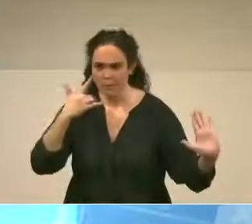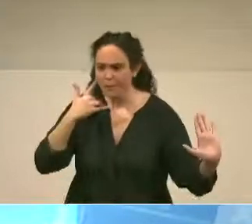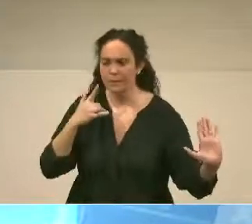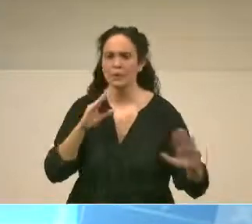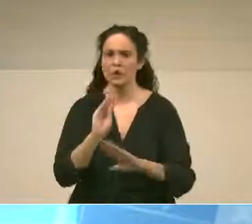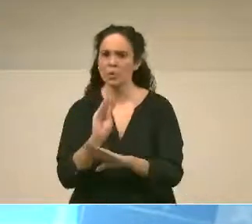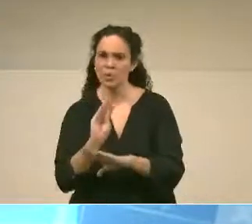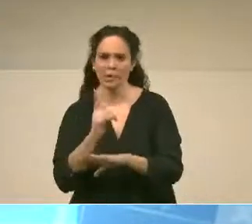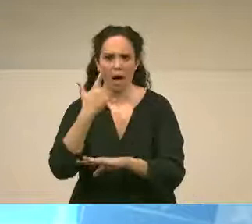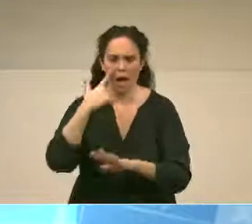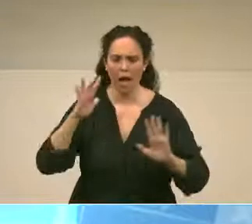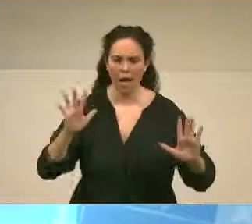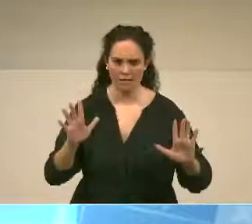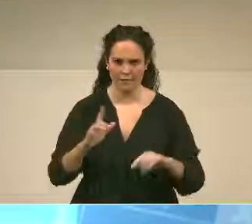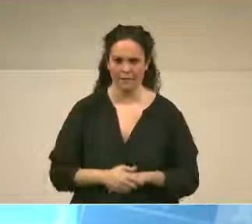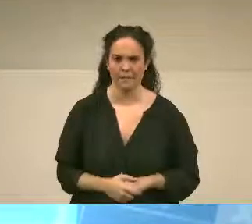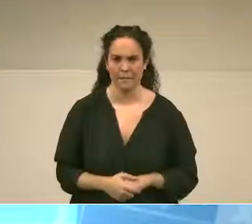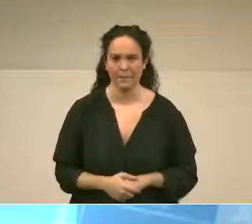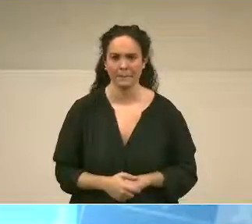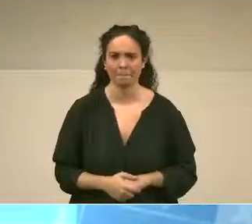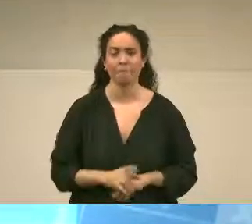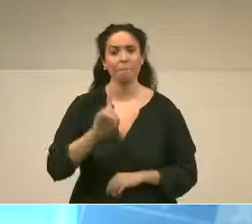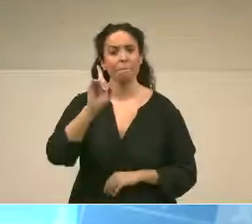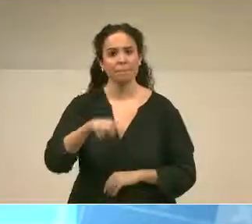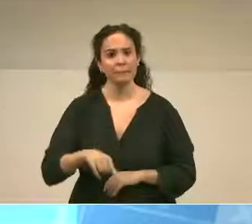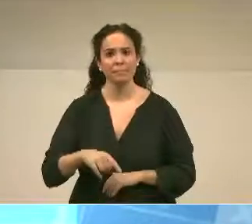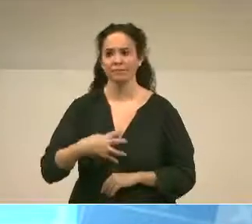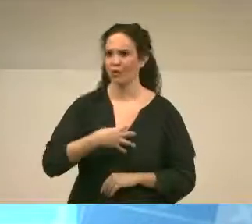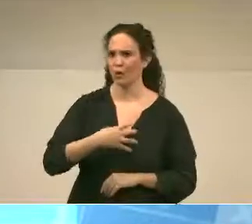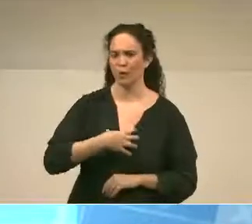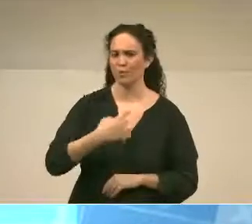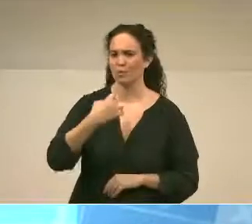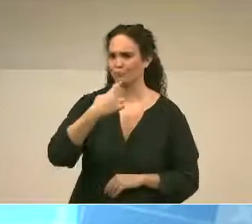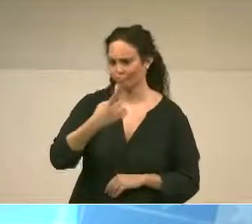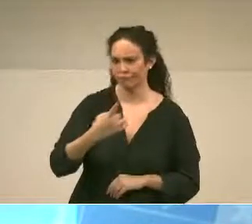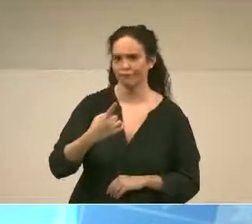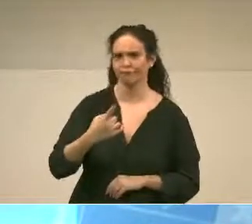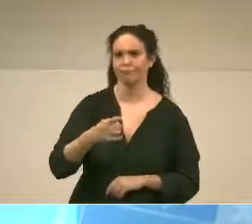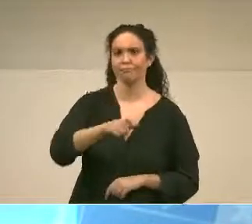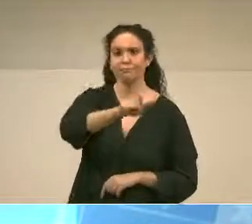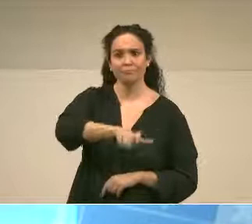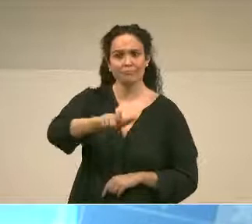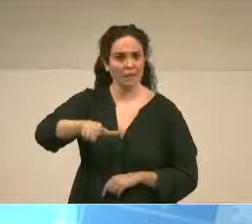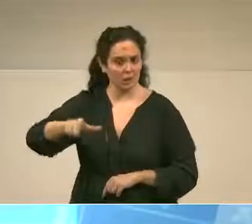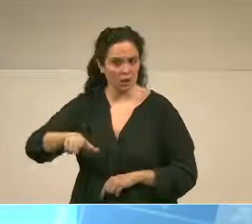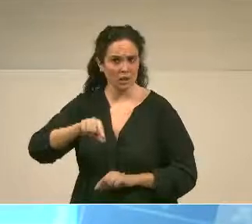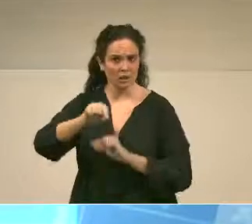cualquier consideración al respecto. Además, no podemos perder de vista que el aumento en el número de contagios debidos a la